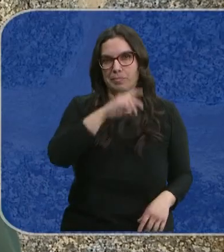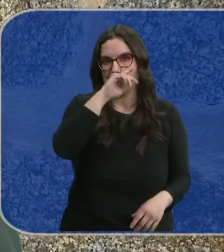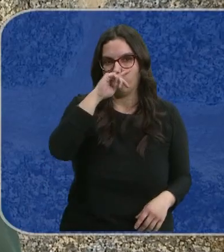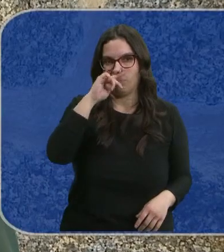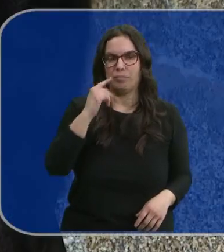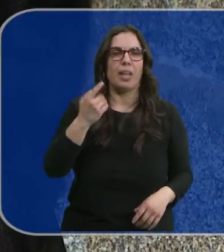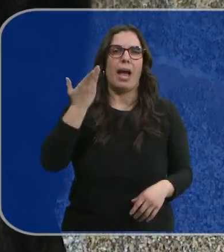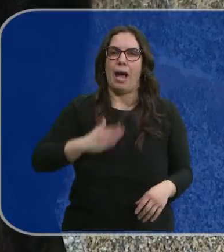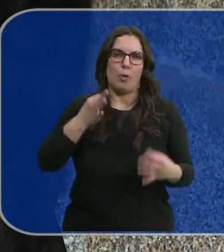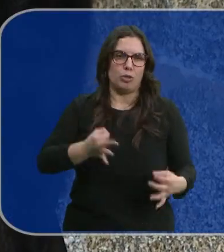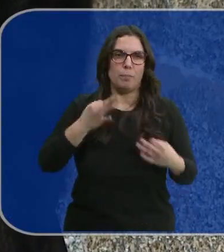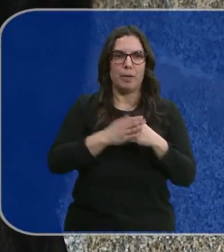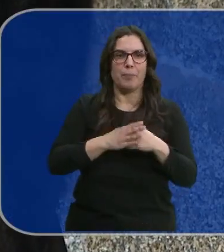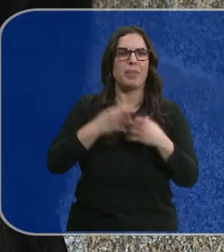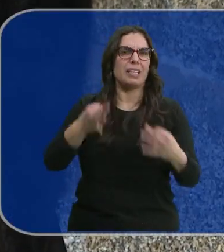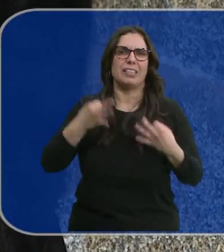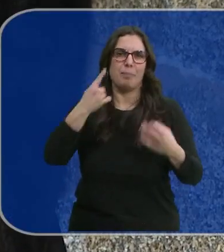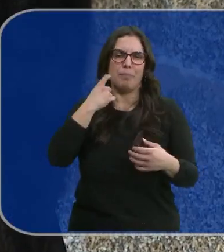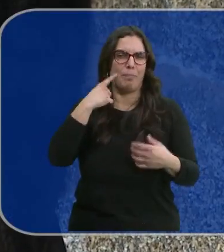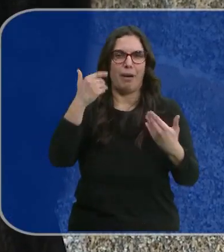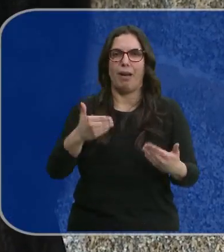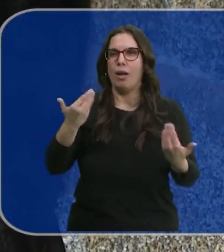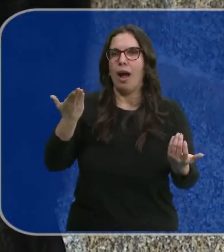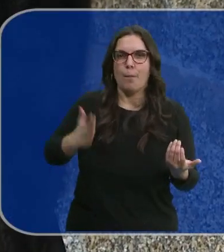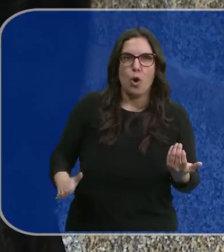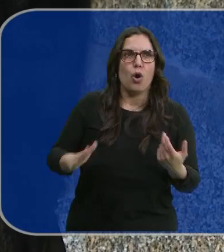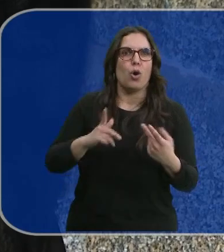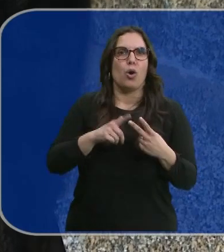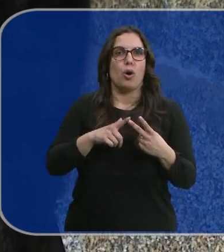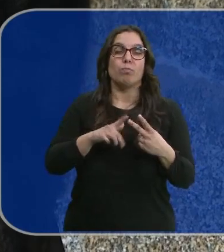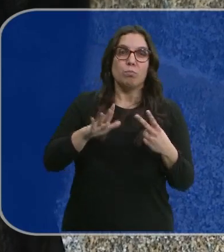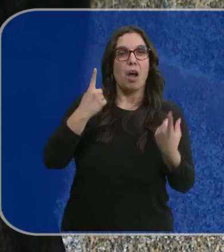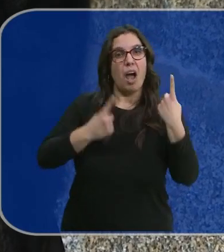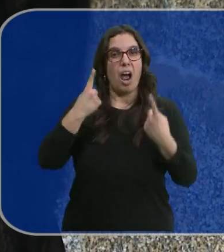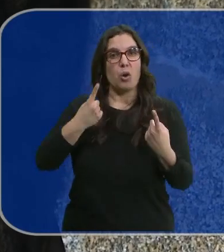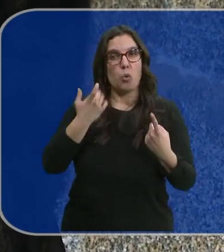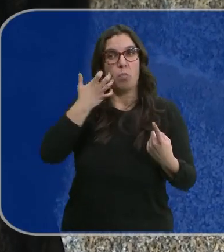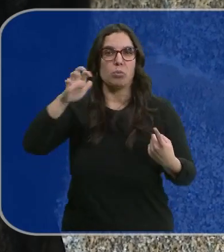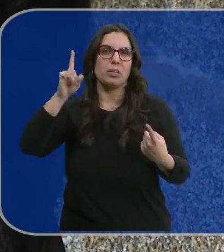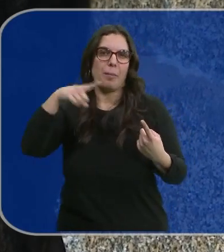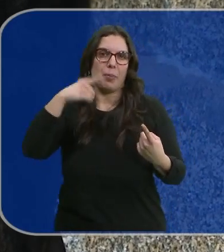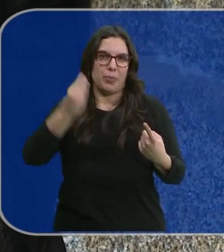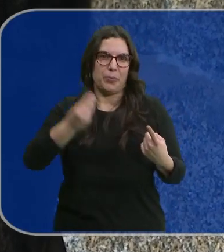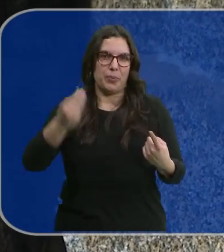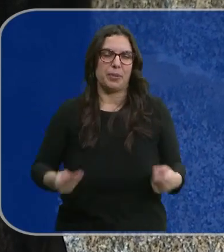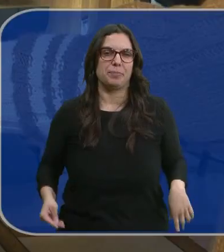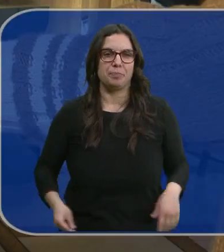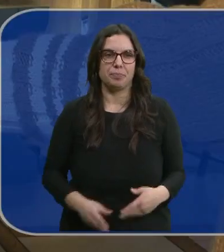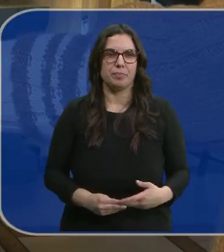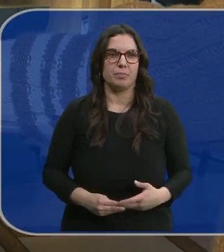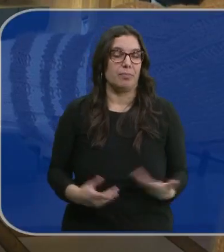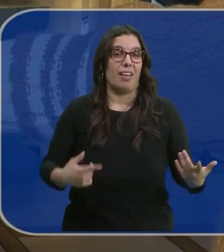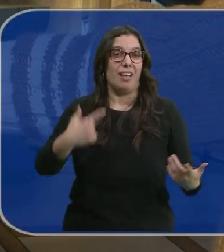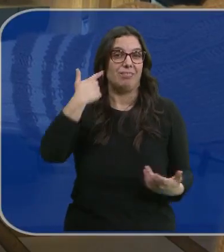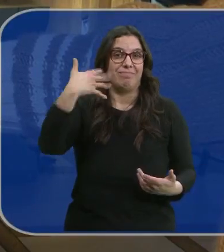Hombre, la clásica, la de jamón. Pues las tradicionales, las de jamón y bueno, alguna variedad también está bien. Es